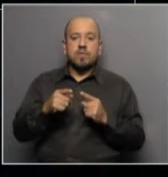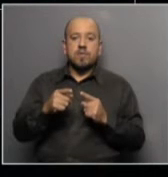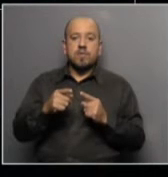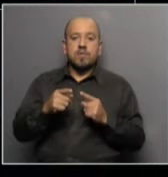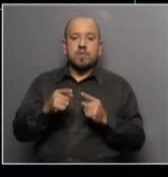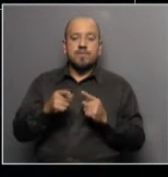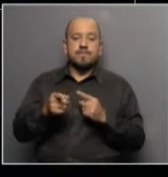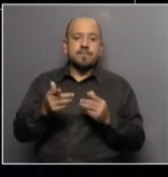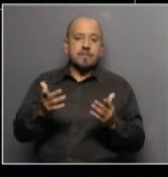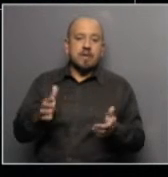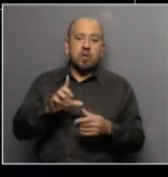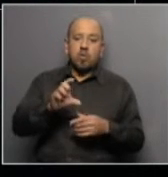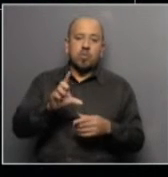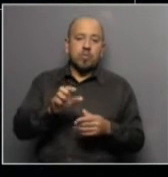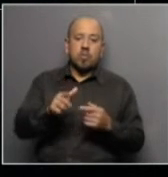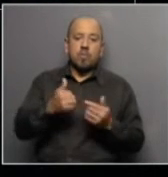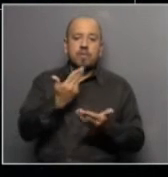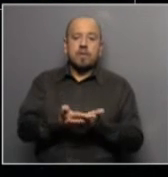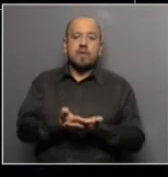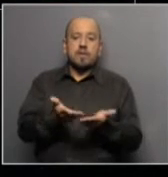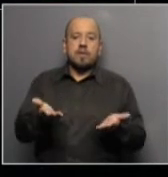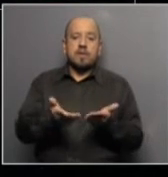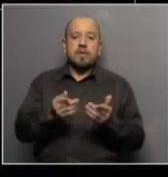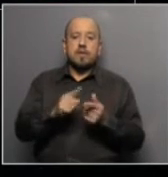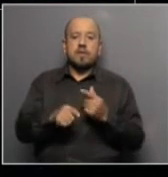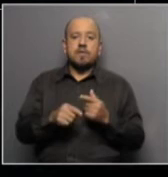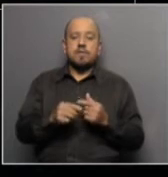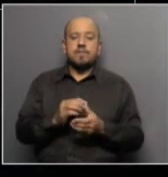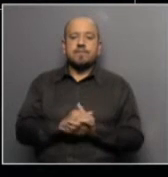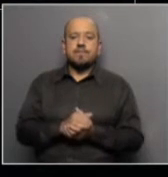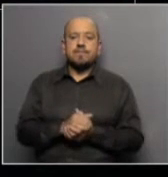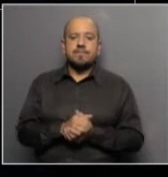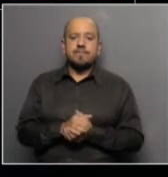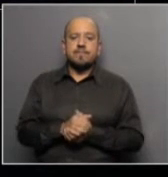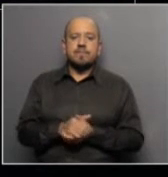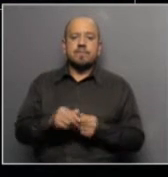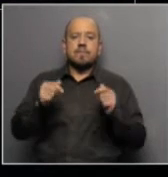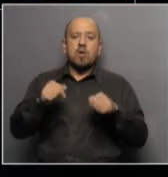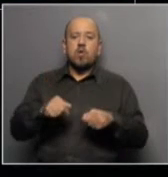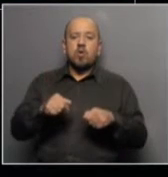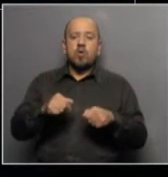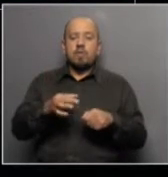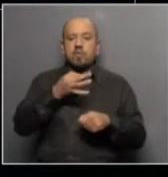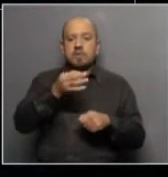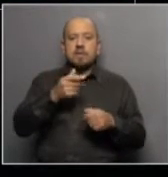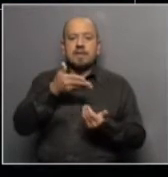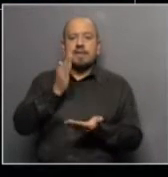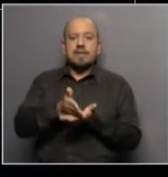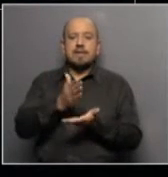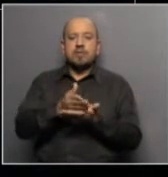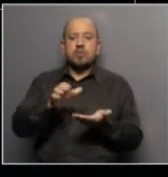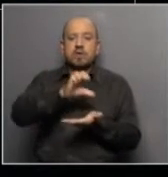que evidentemente plantea diversas tensiones. Valeria, hoy vamos a hablar del derecho a la ciudad